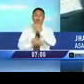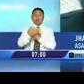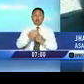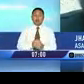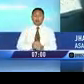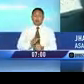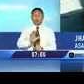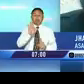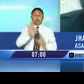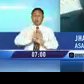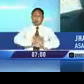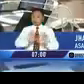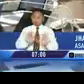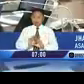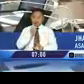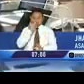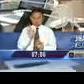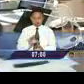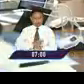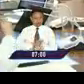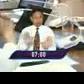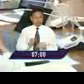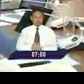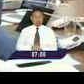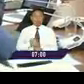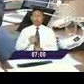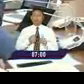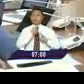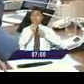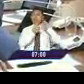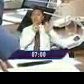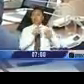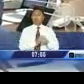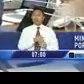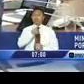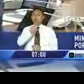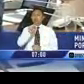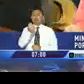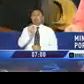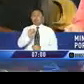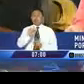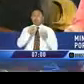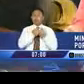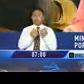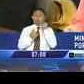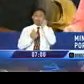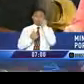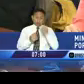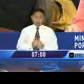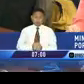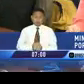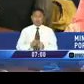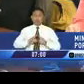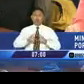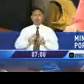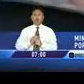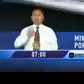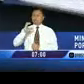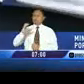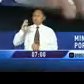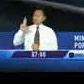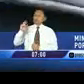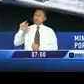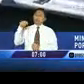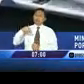sin amenazas, sin odios. La mayoría de preguntas llegaron del correísmo y de Pachacutic, mientras que desde la bancada oficialista se pide